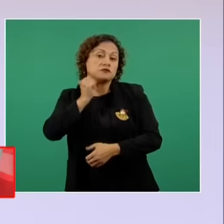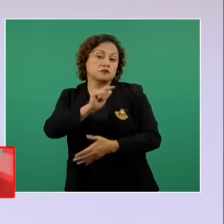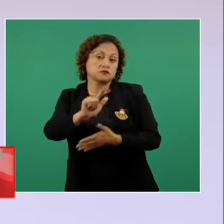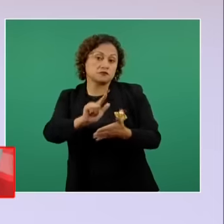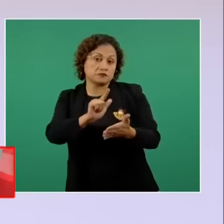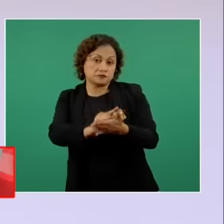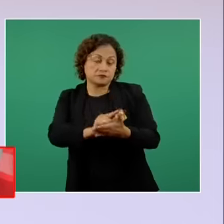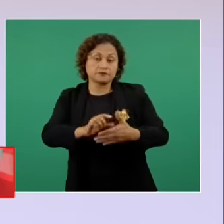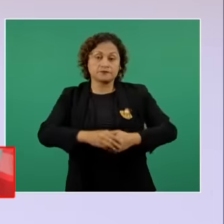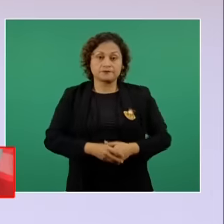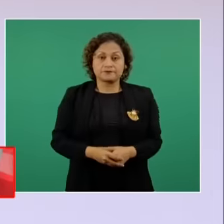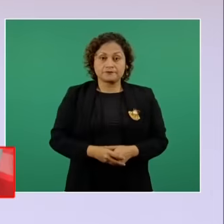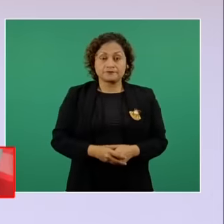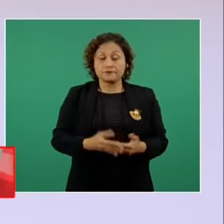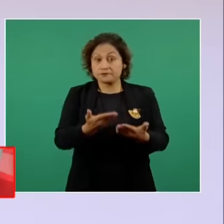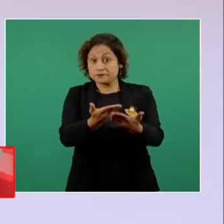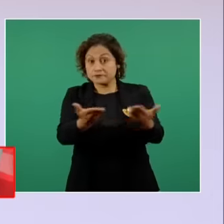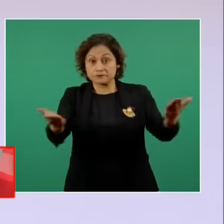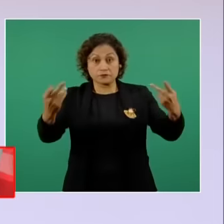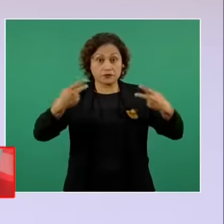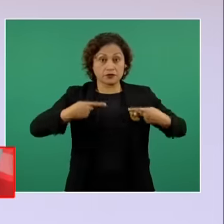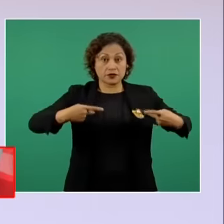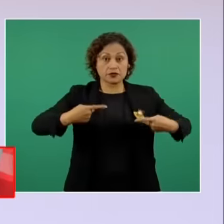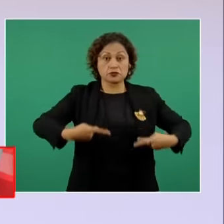pueblo de México,